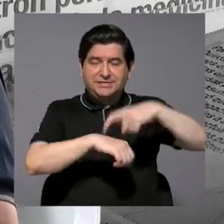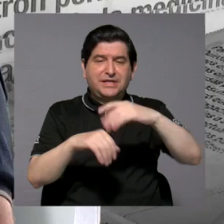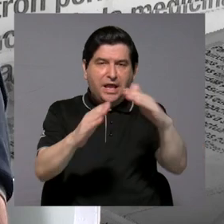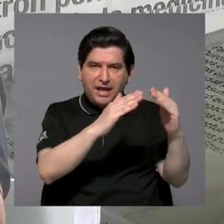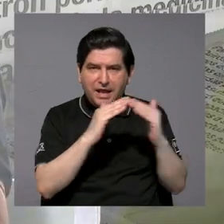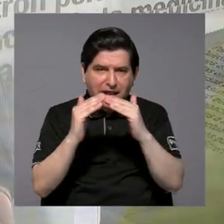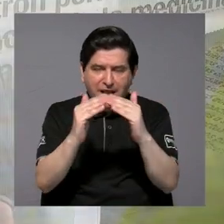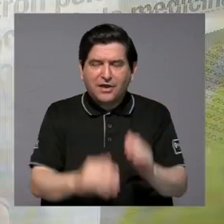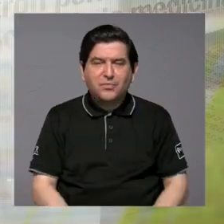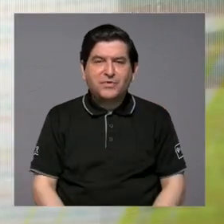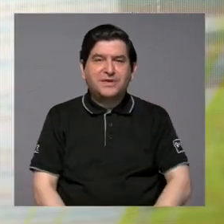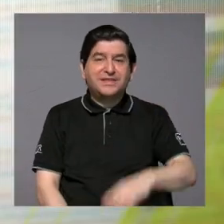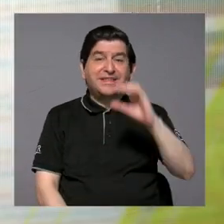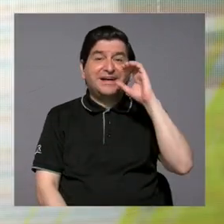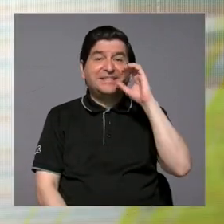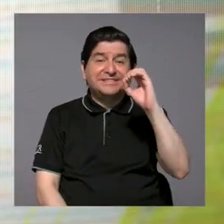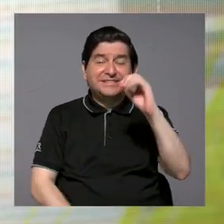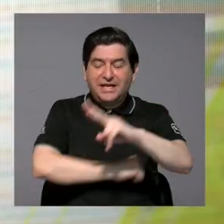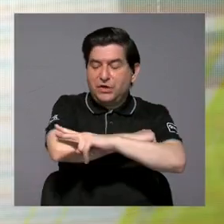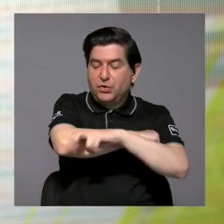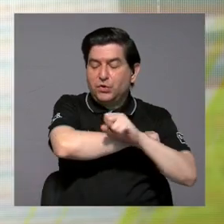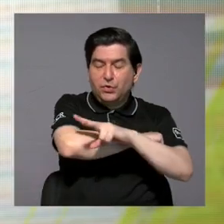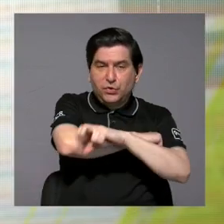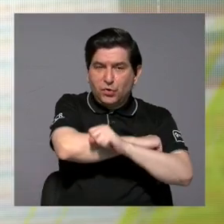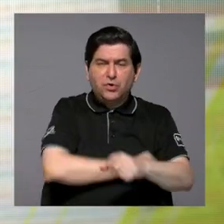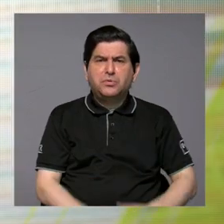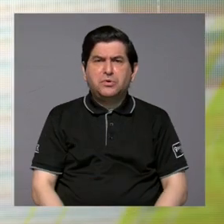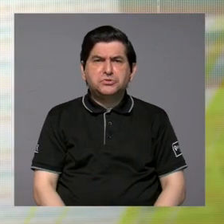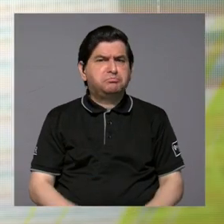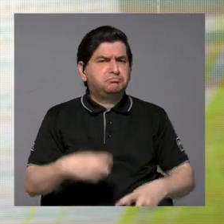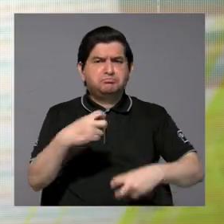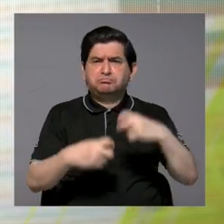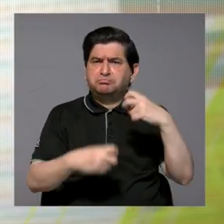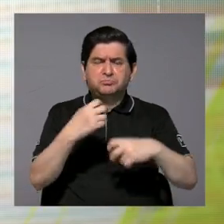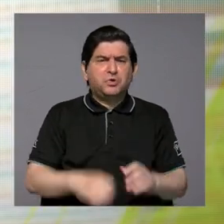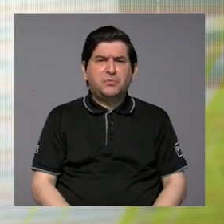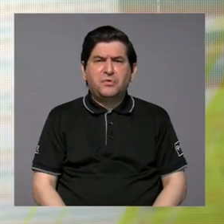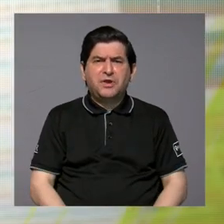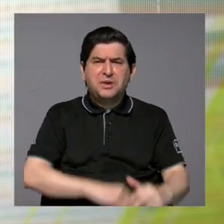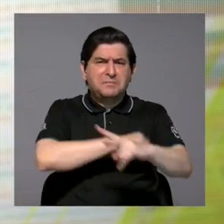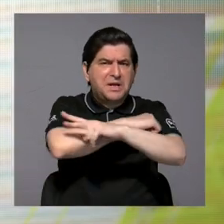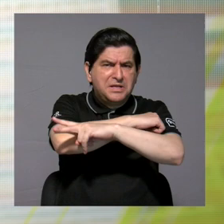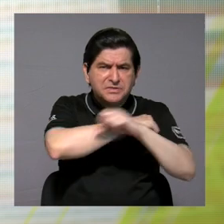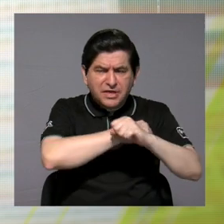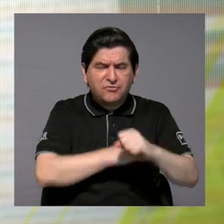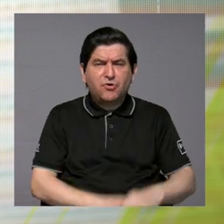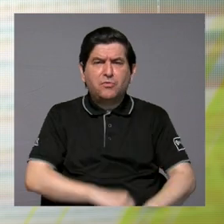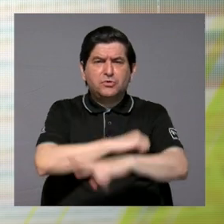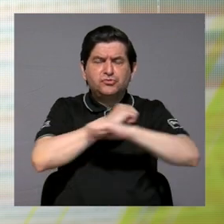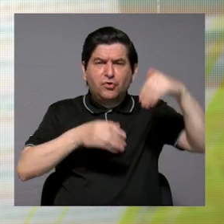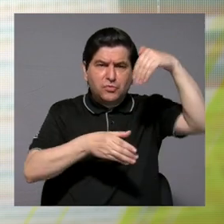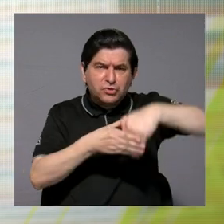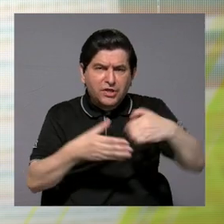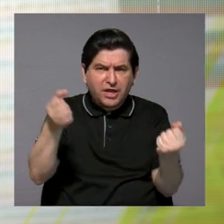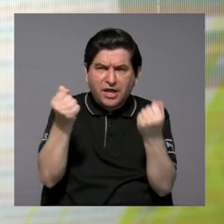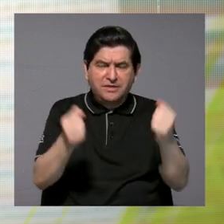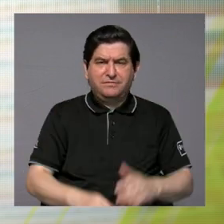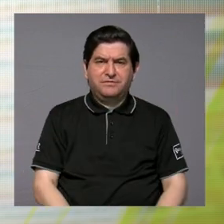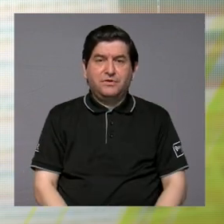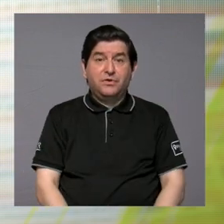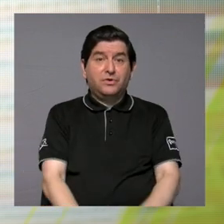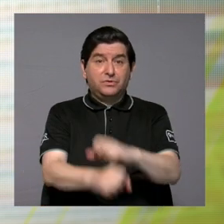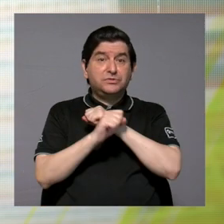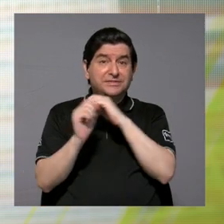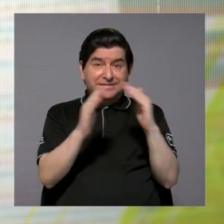comunidad tiene cero robos nosotros no tenemos problemas de tachas de robos nada O sea la